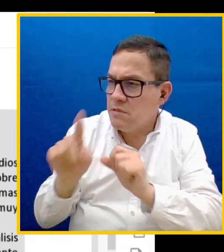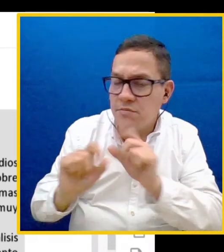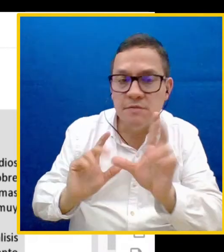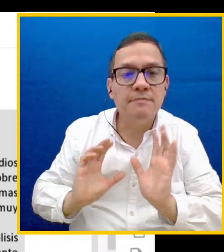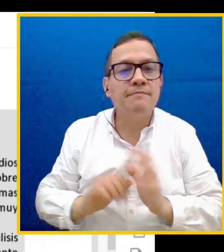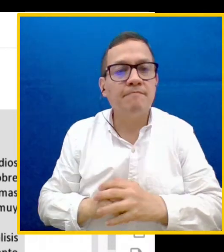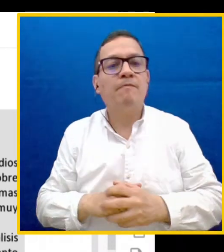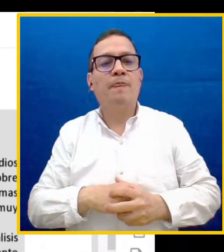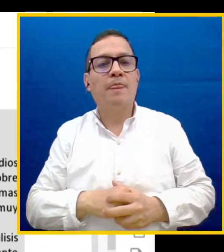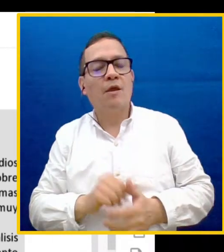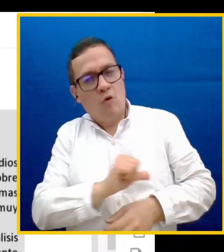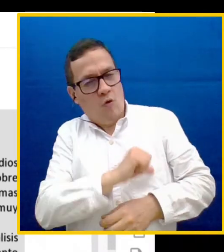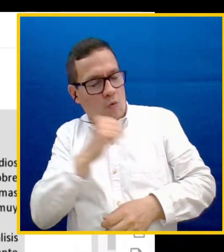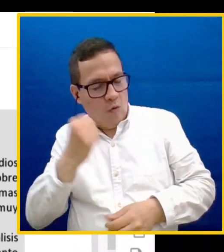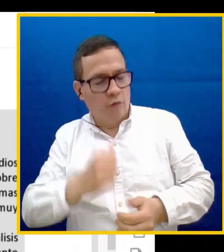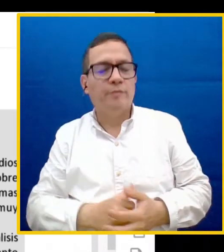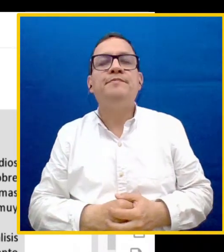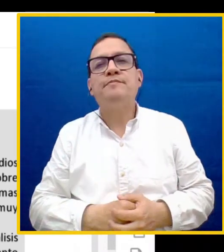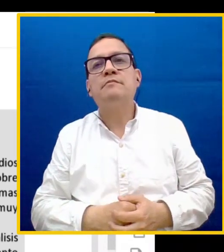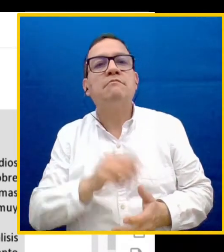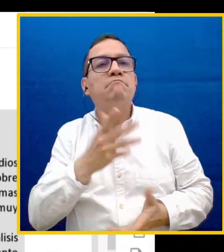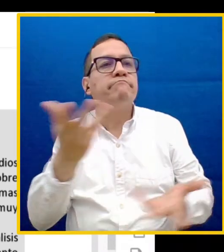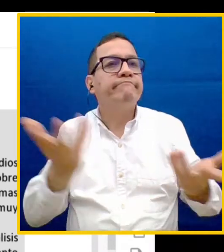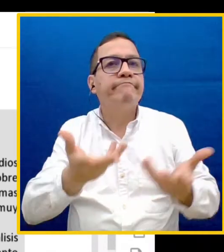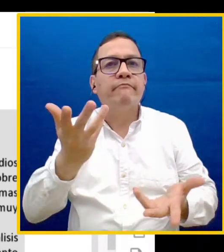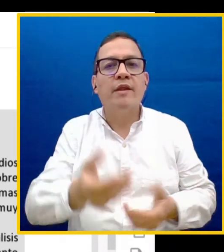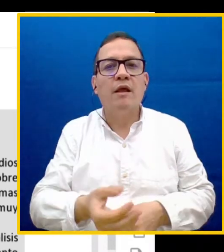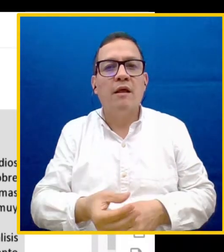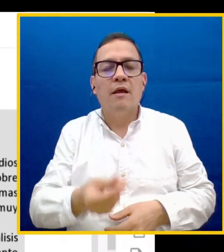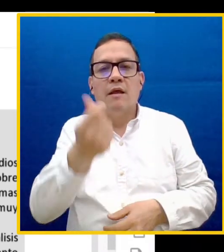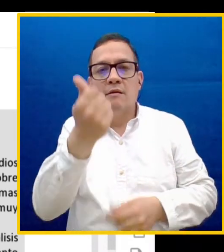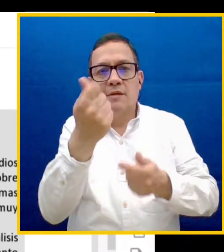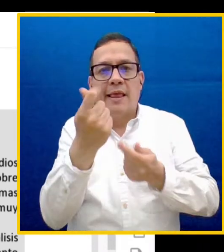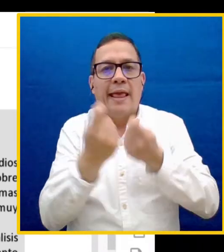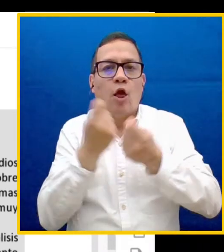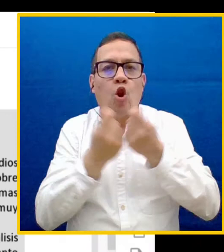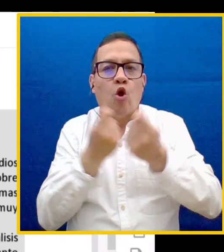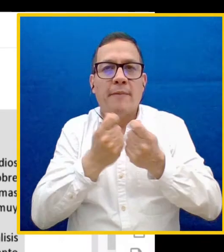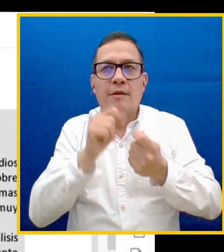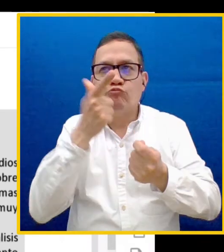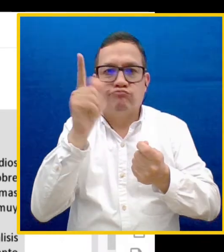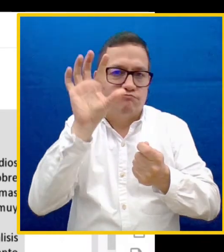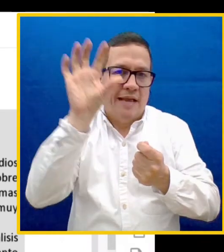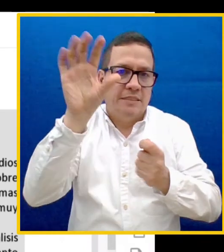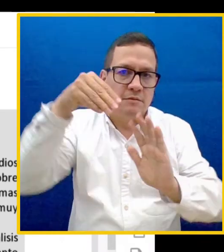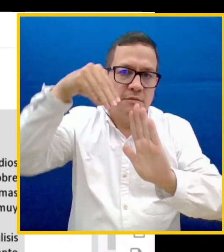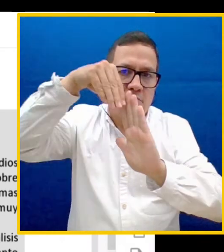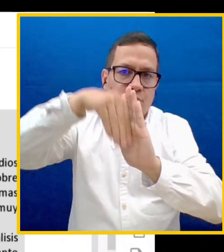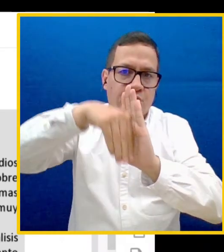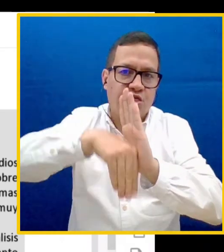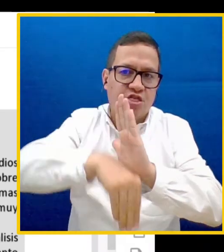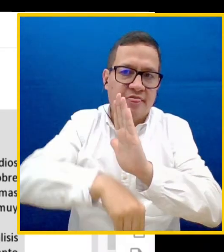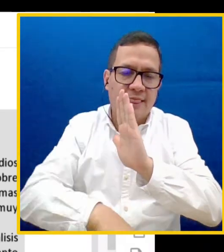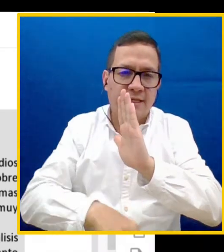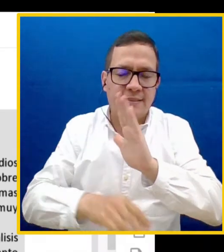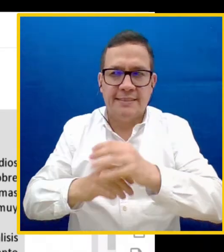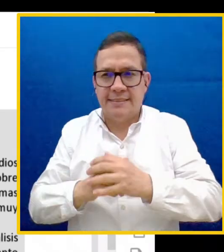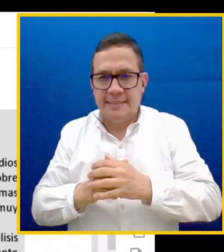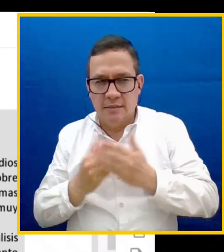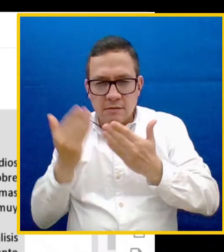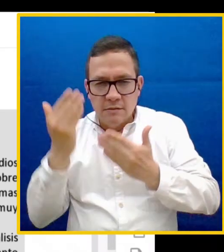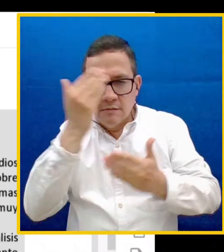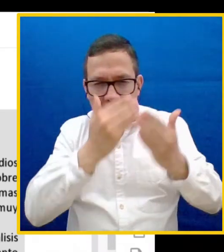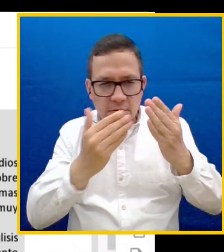Un estudioso de los impactos de una devaluación de la economía de un país complementaría su